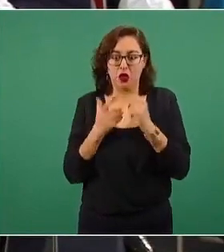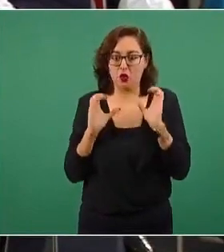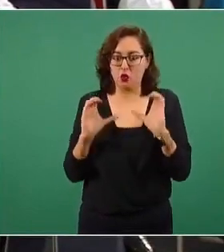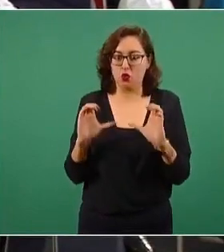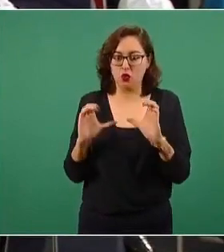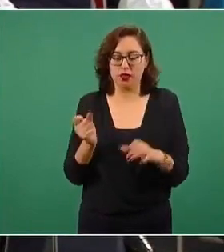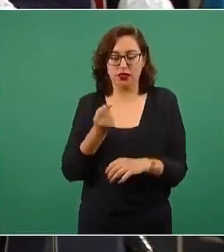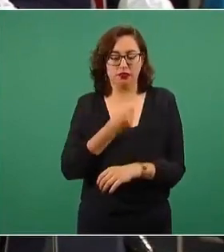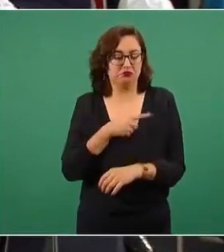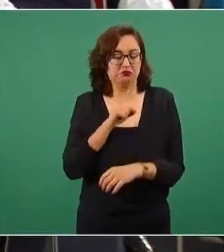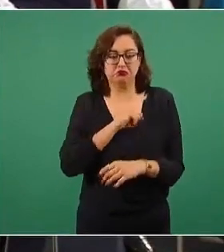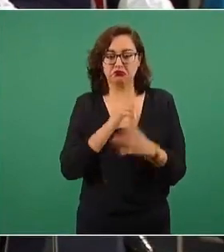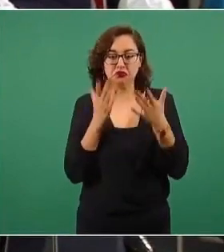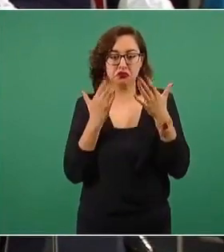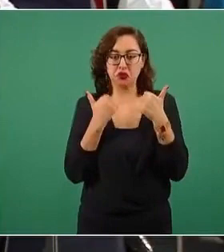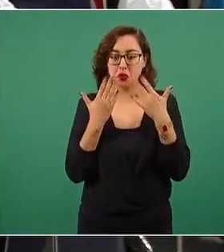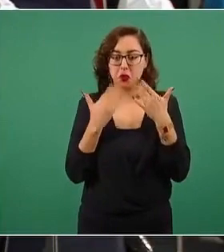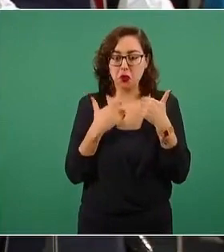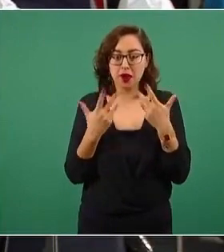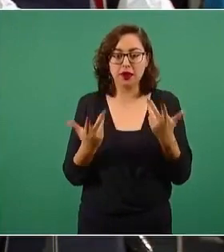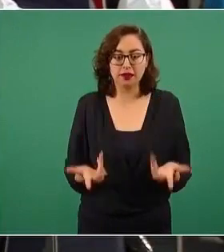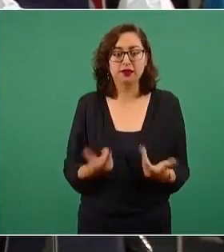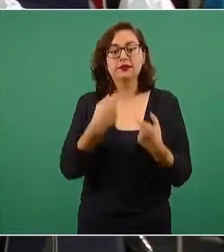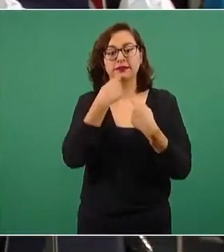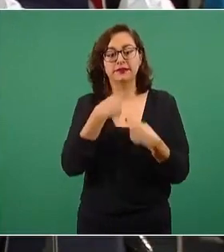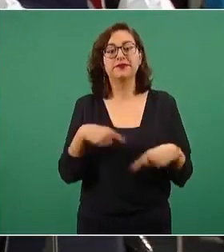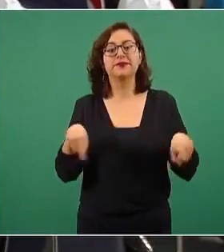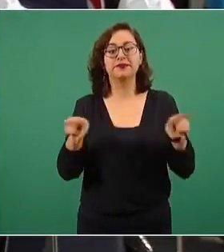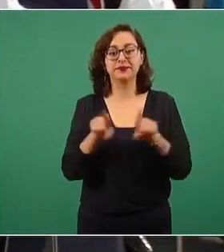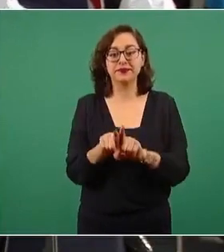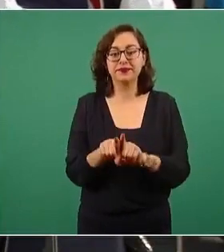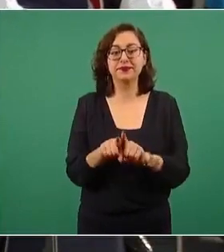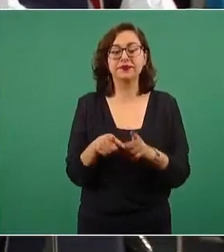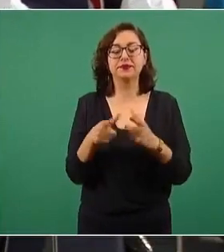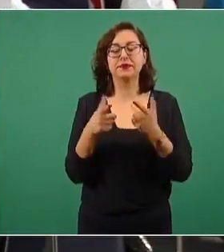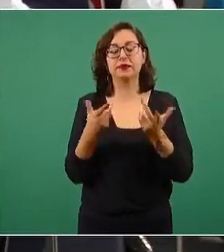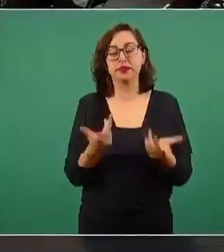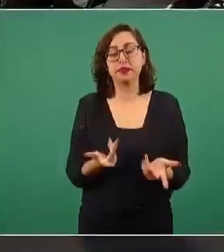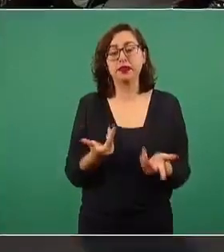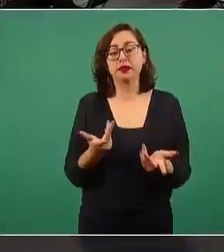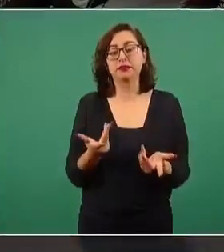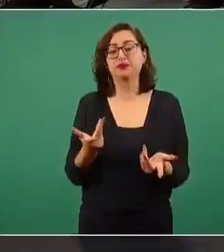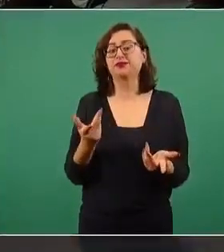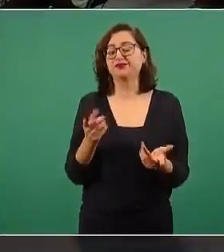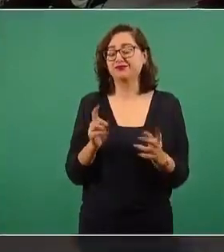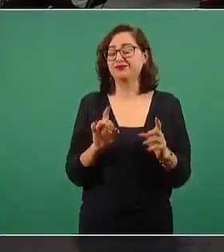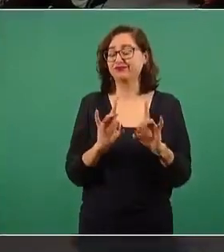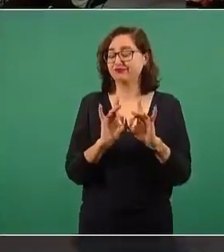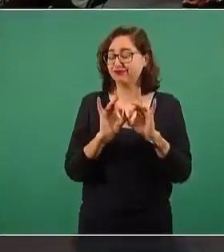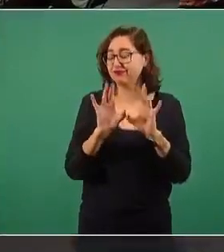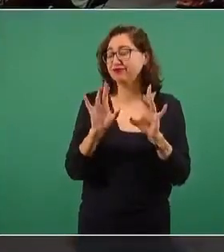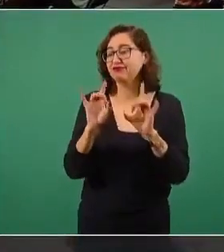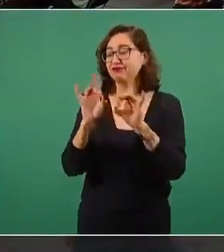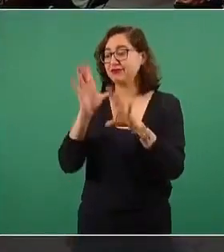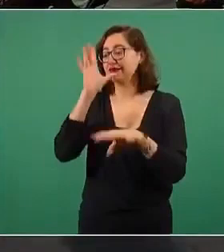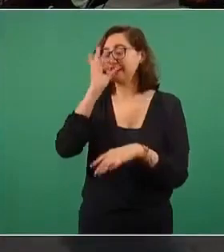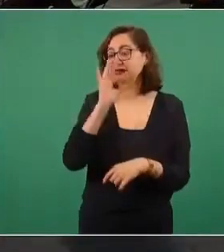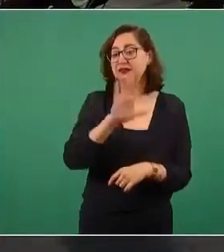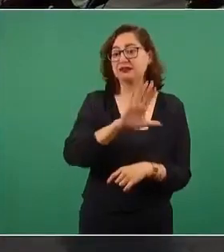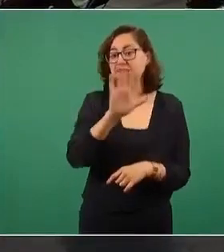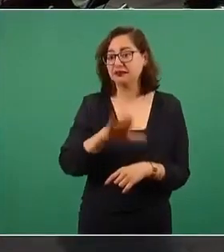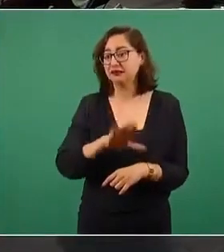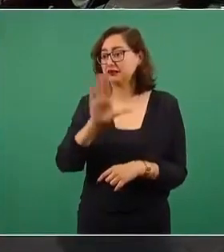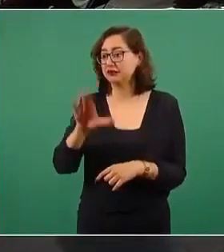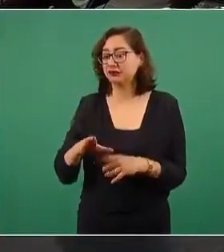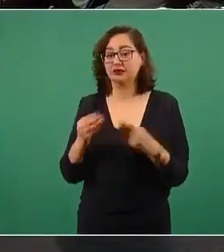cuidarse, el autocuidado? Además, también han dejado muchos decesos esta situación y, como usted decía,